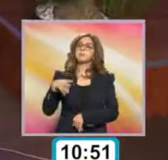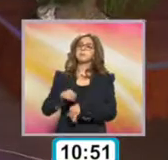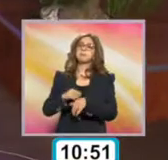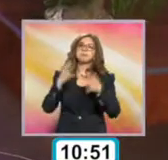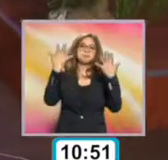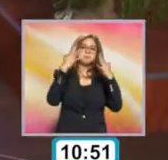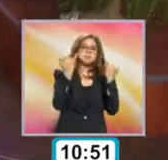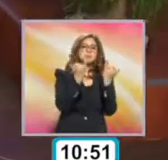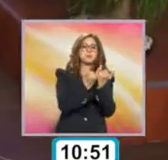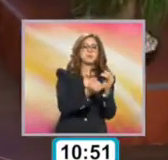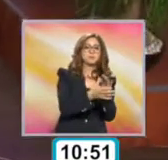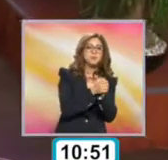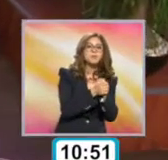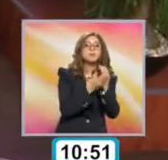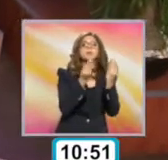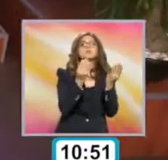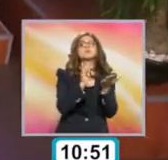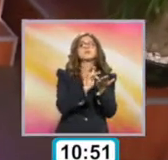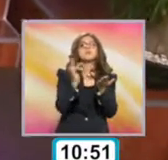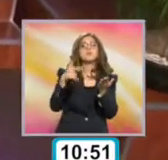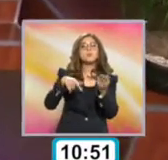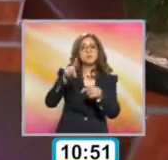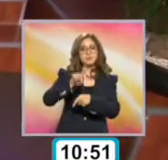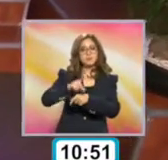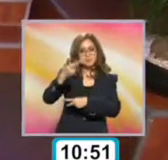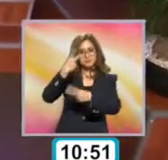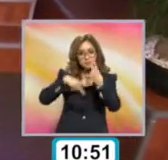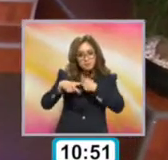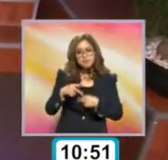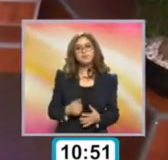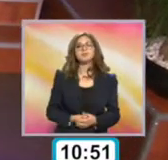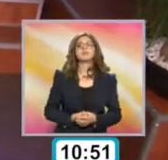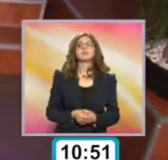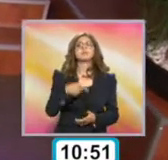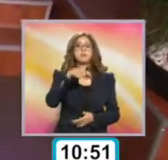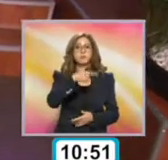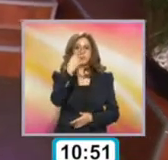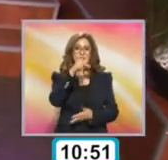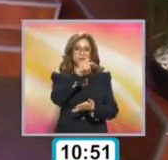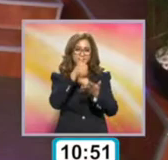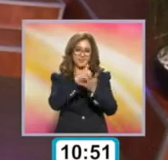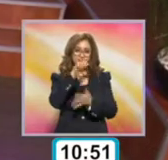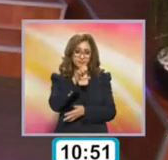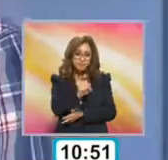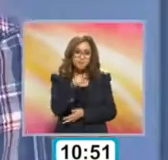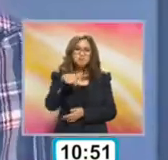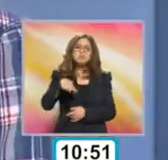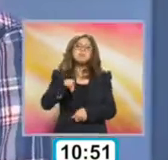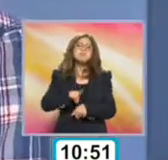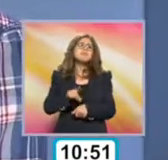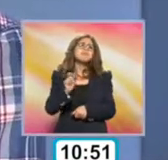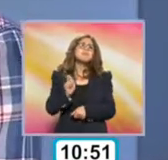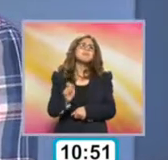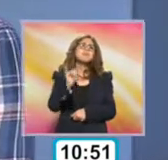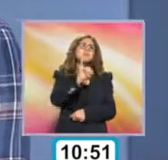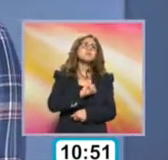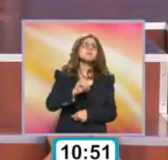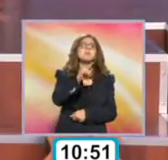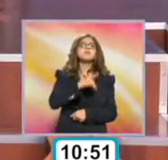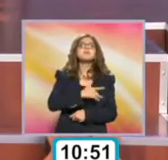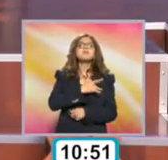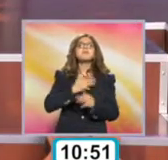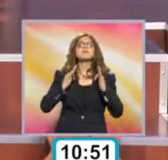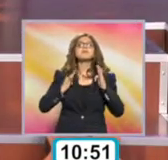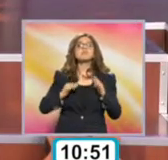Muchas gracias por estar con nosotros. Gracias. Bienvenidos a tus Qué ciudades. Es jueves, vamos a relajarnos un ratito con la excelente música del maestro.